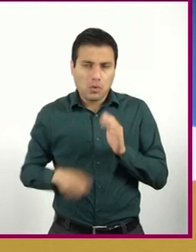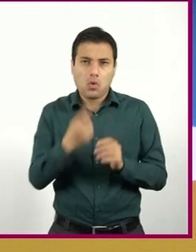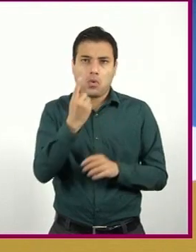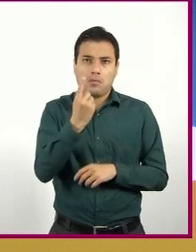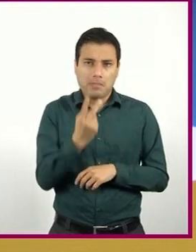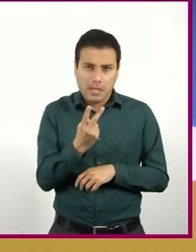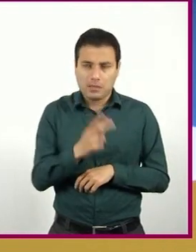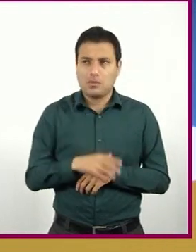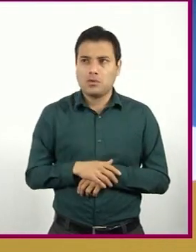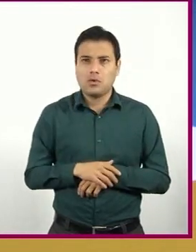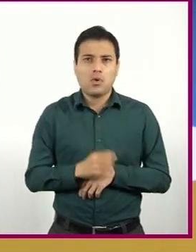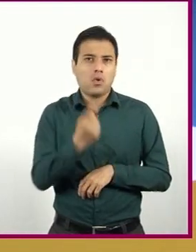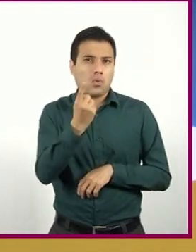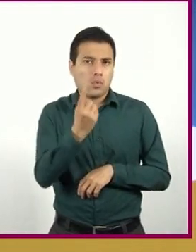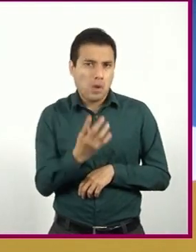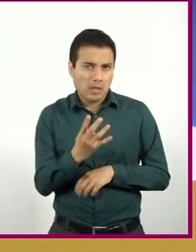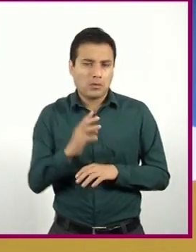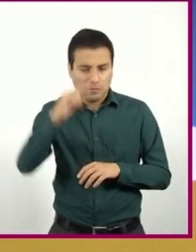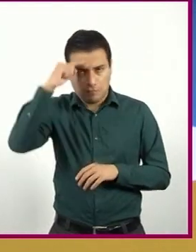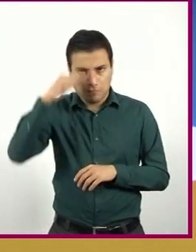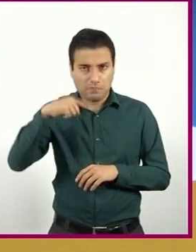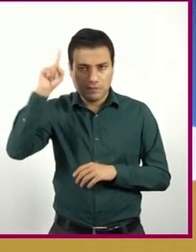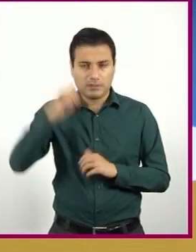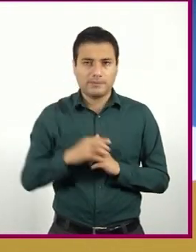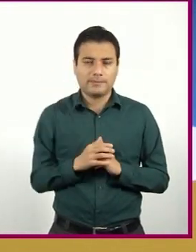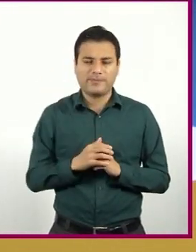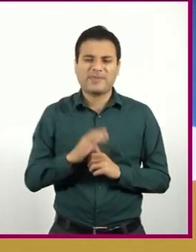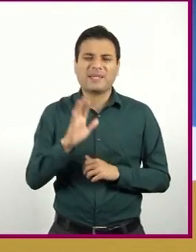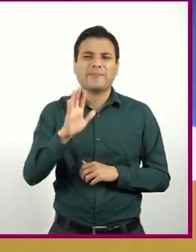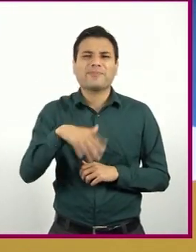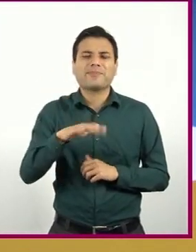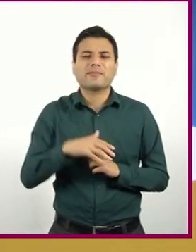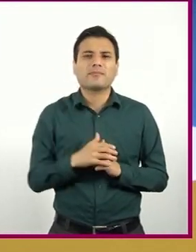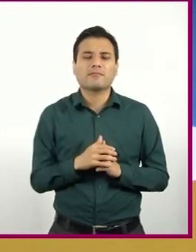decir, un cuarto, ¿no? Maestra,